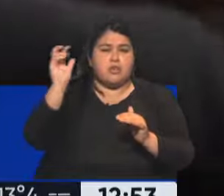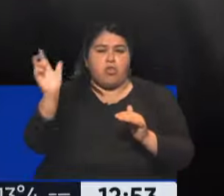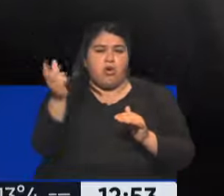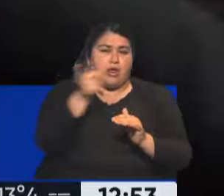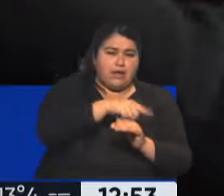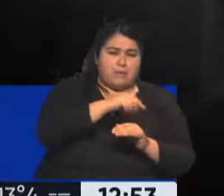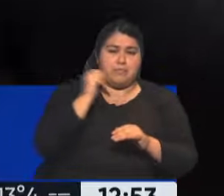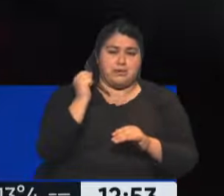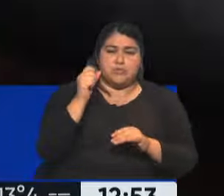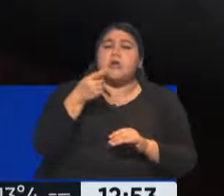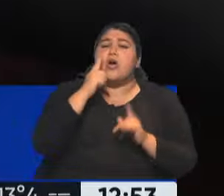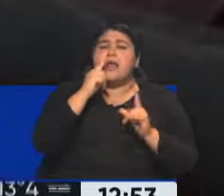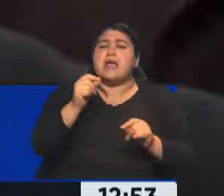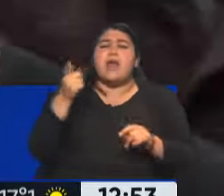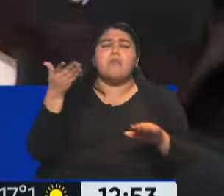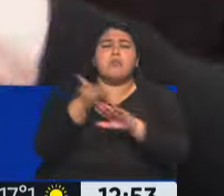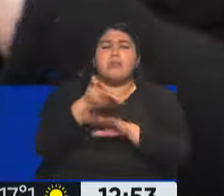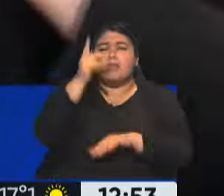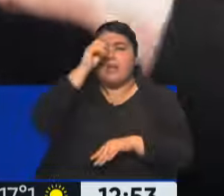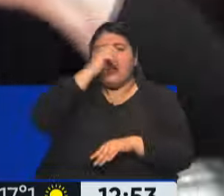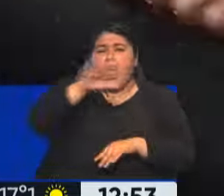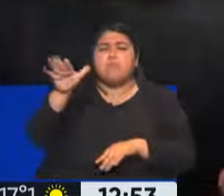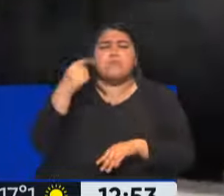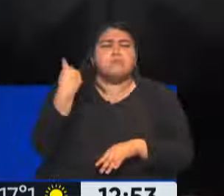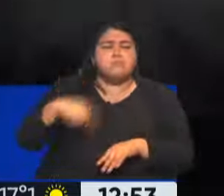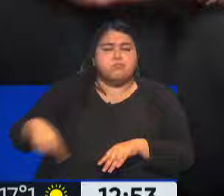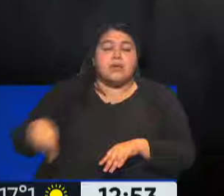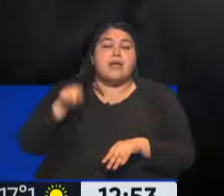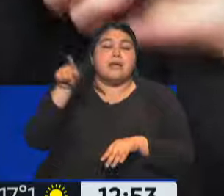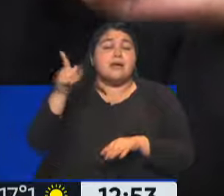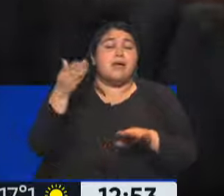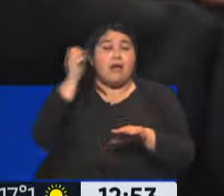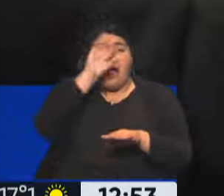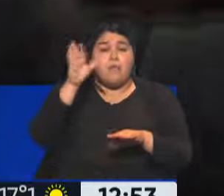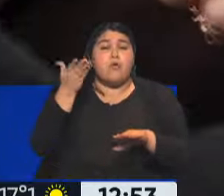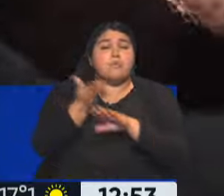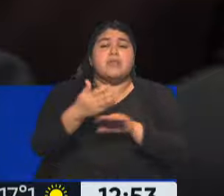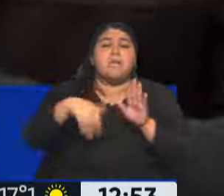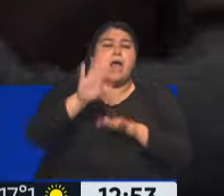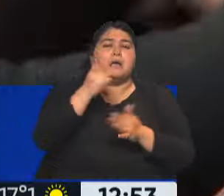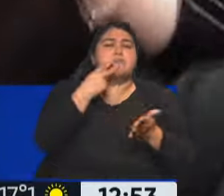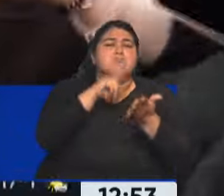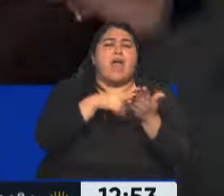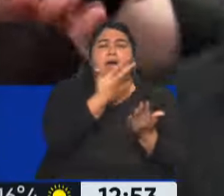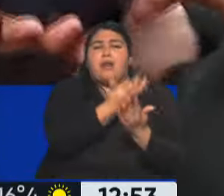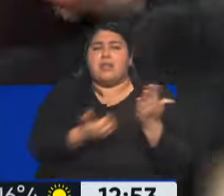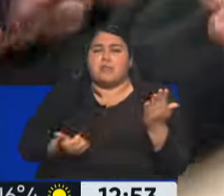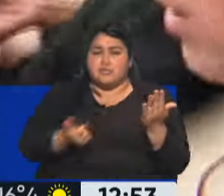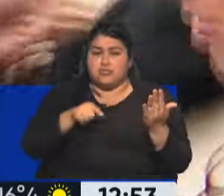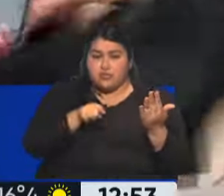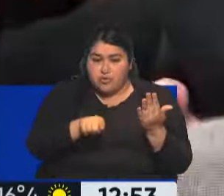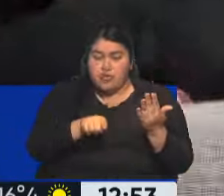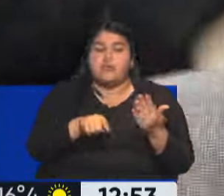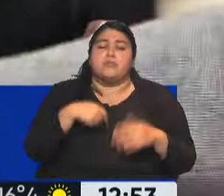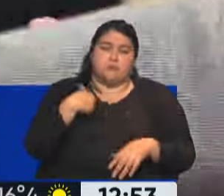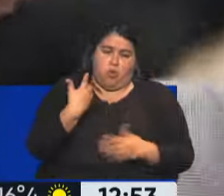campo? No, el campo, por supuesto, siempre se focaliza en las retenciones. Muy bien. Y es entendible,